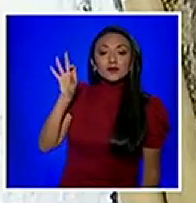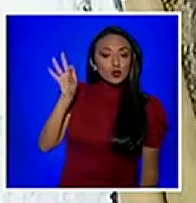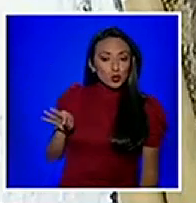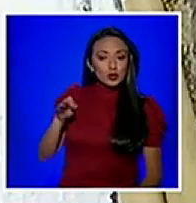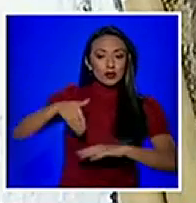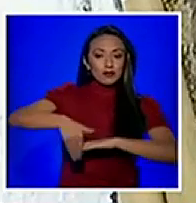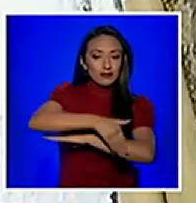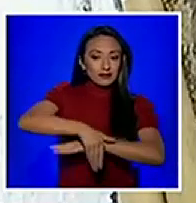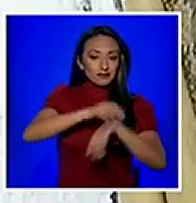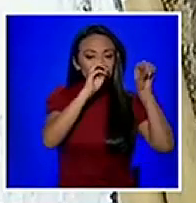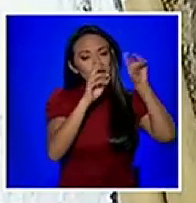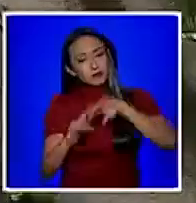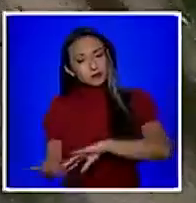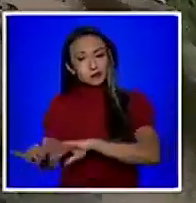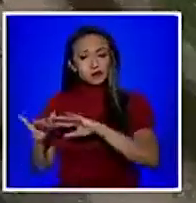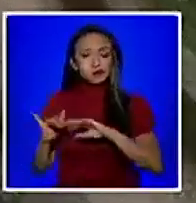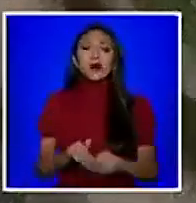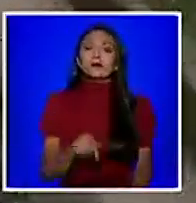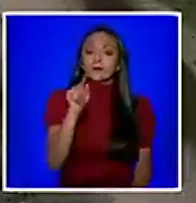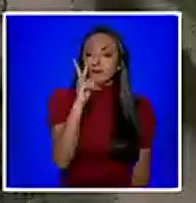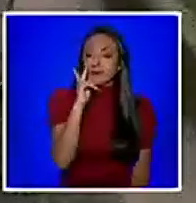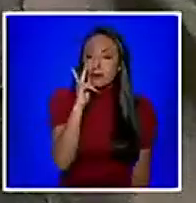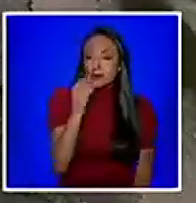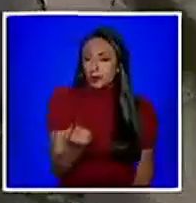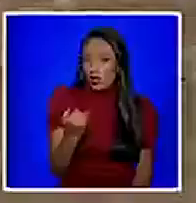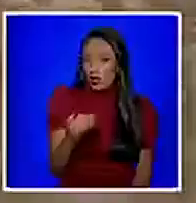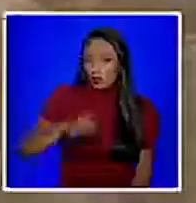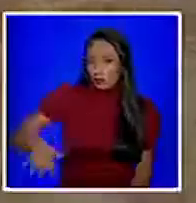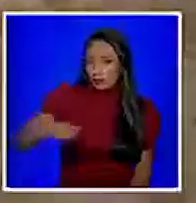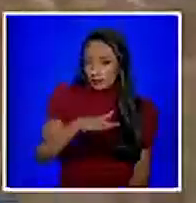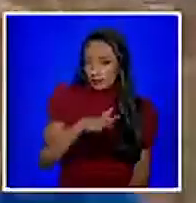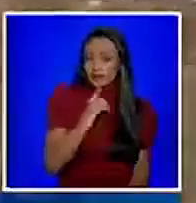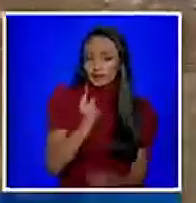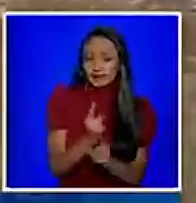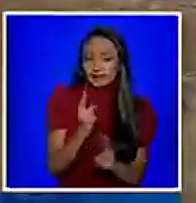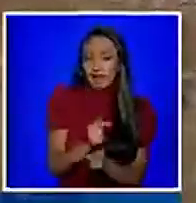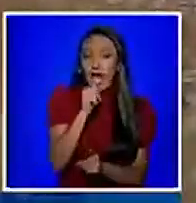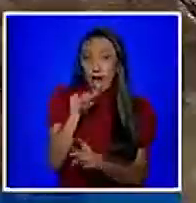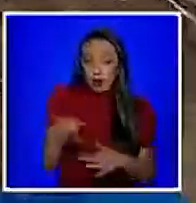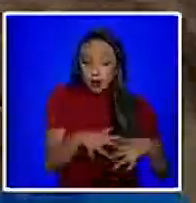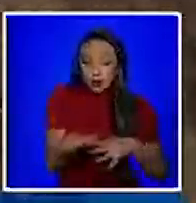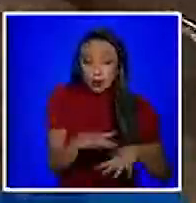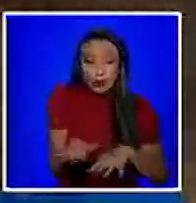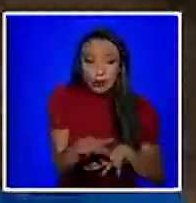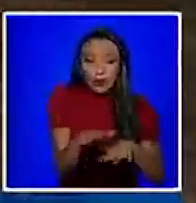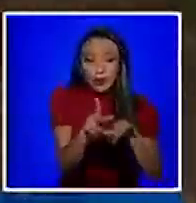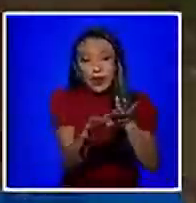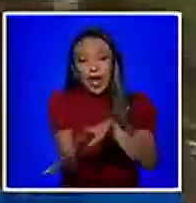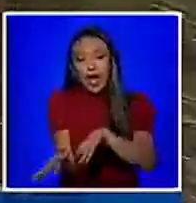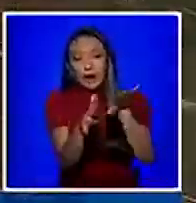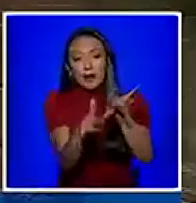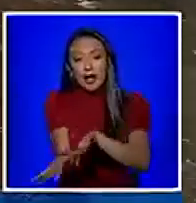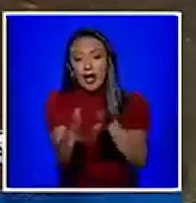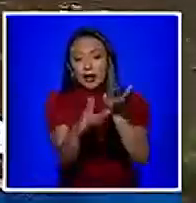se derrumba hacia la quebrada. Constatamos la situación del lugar y como río, el agua baja ablandando la tierra. En